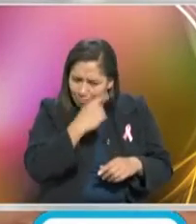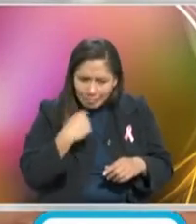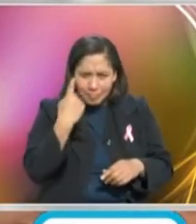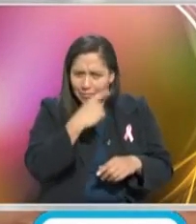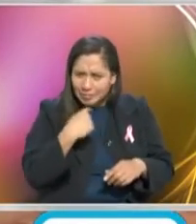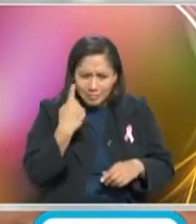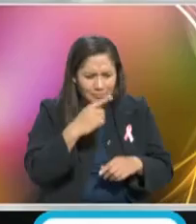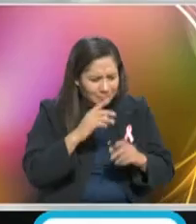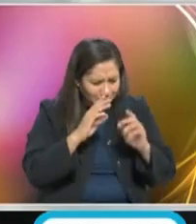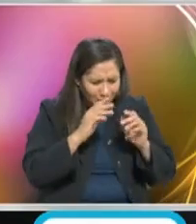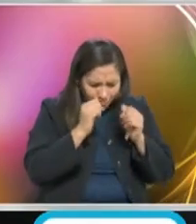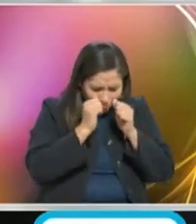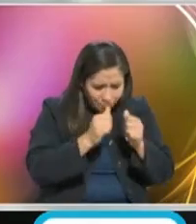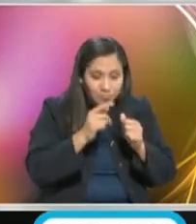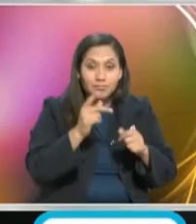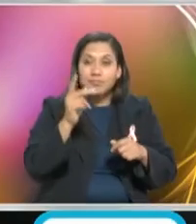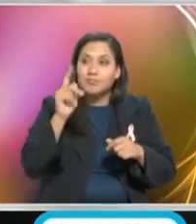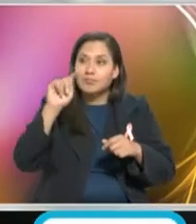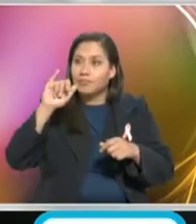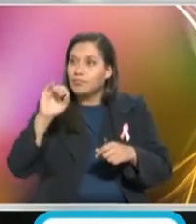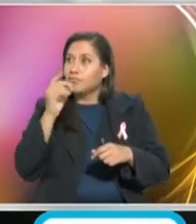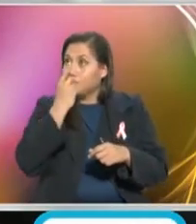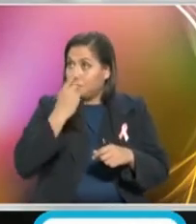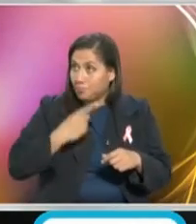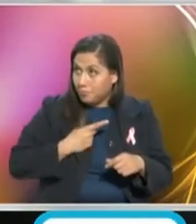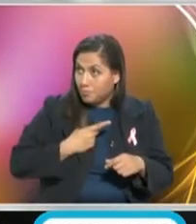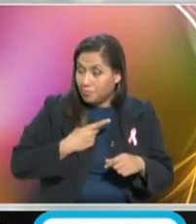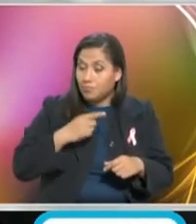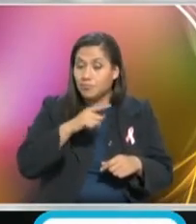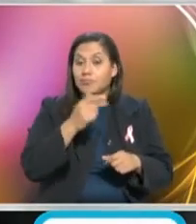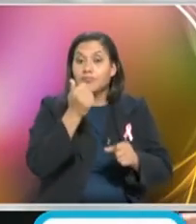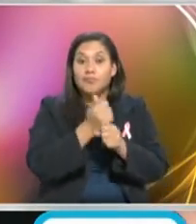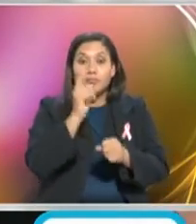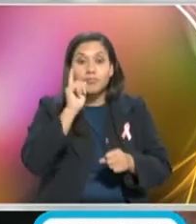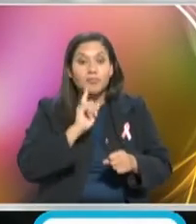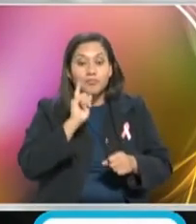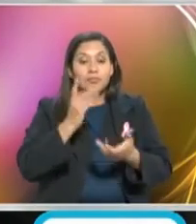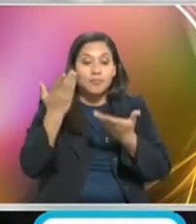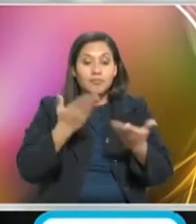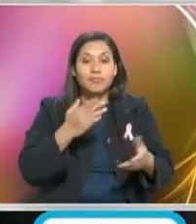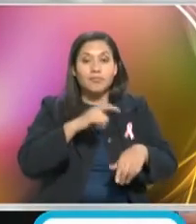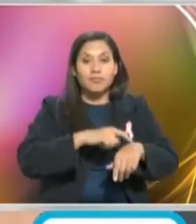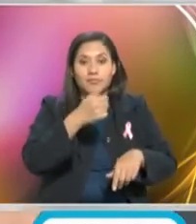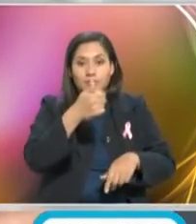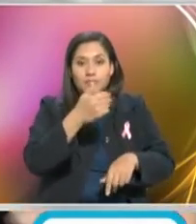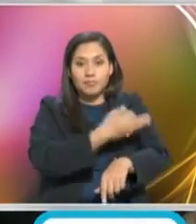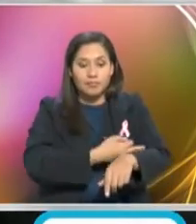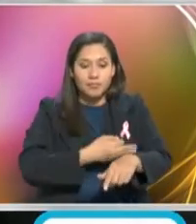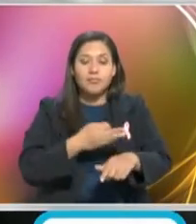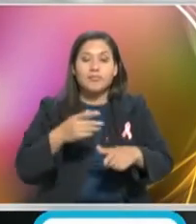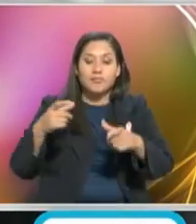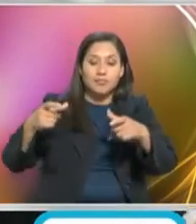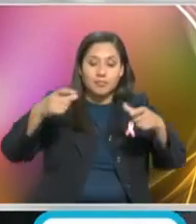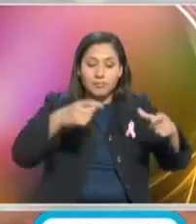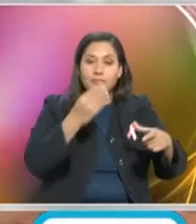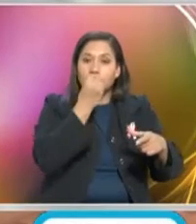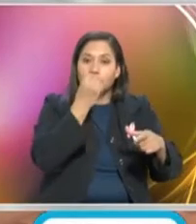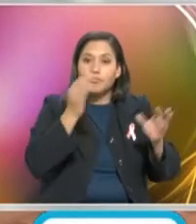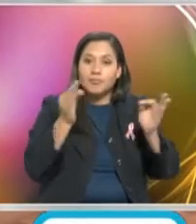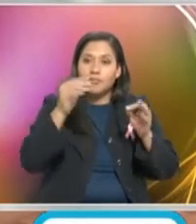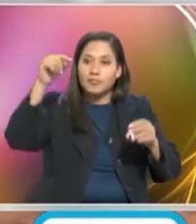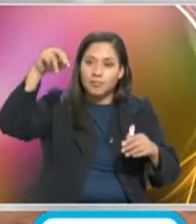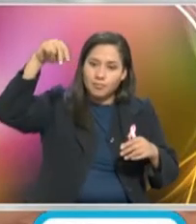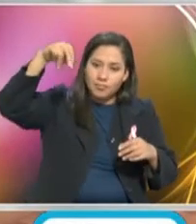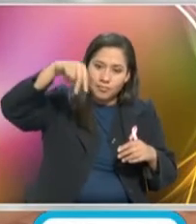Me platican mis tíos mayores que él, que mi abuelita llegaba a las 6 de la tarde con la charola y la comida fría, y bajaba al